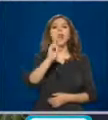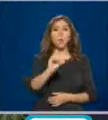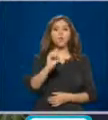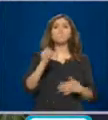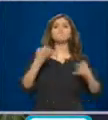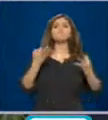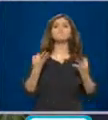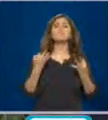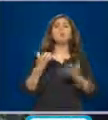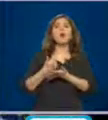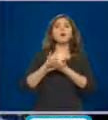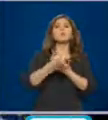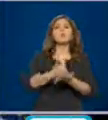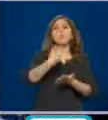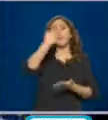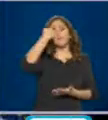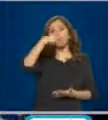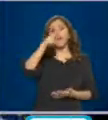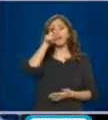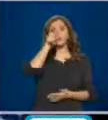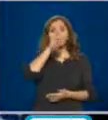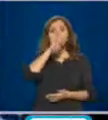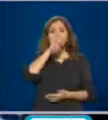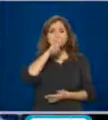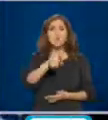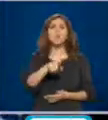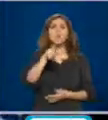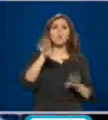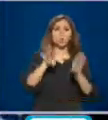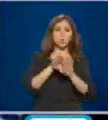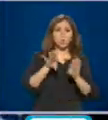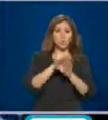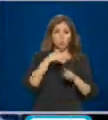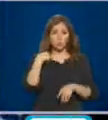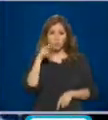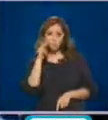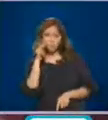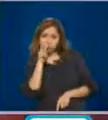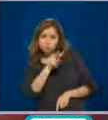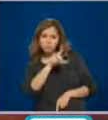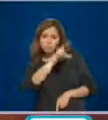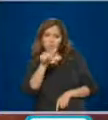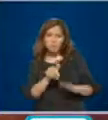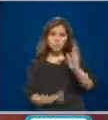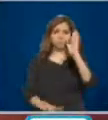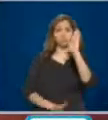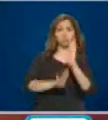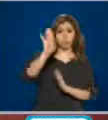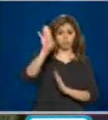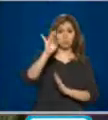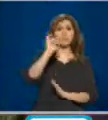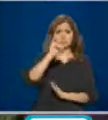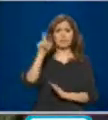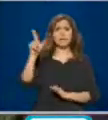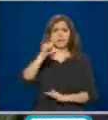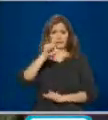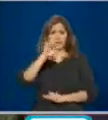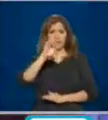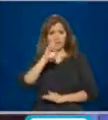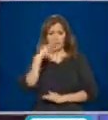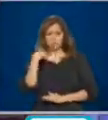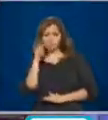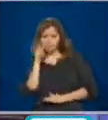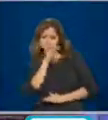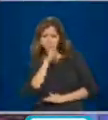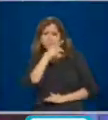permite dirigir mejor tu osadía y asegurar los éxitos. Ya Leo tiene la osadía, pero con la meditación la vas